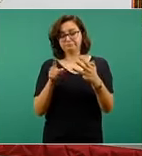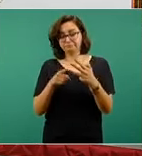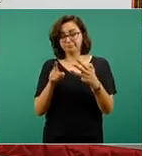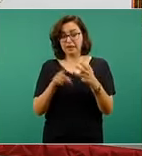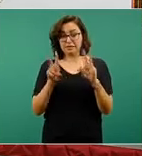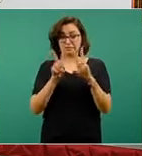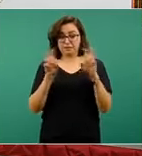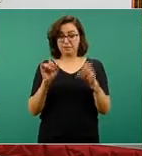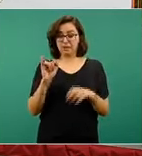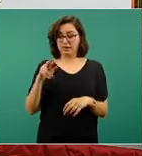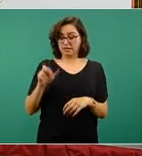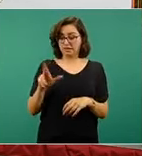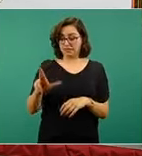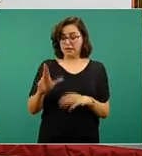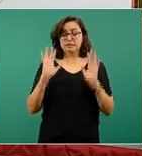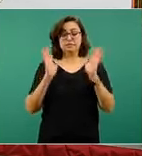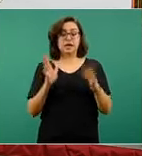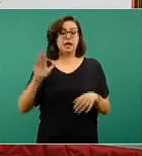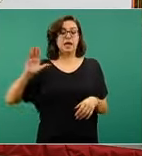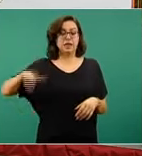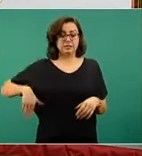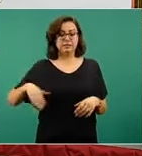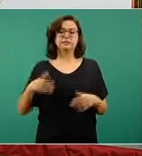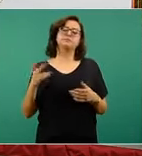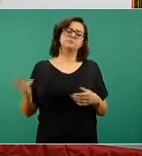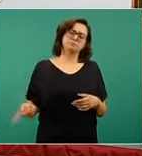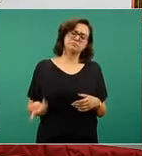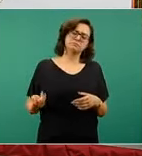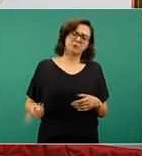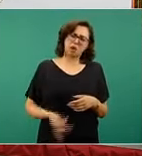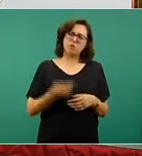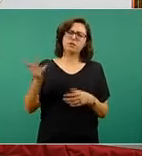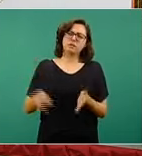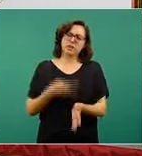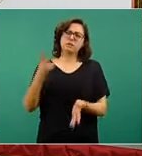del fenómeno que hemos comentado ya por varias semanas.